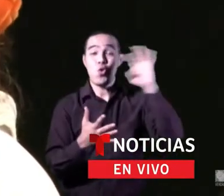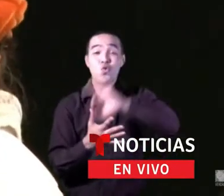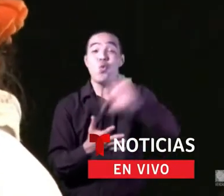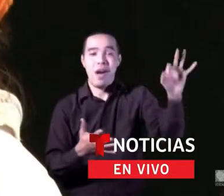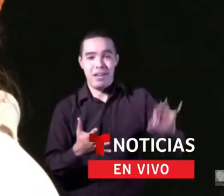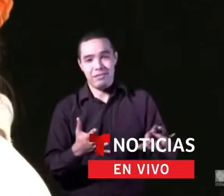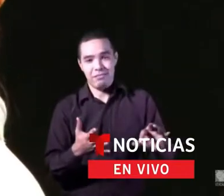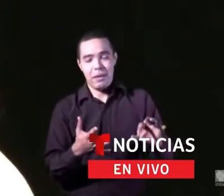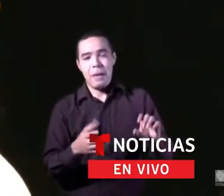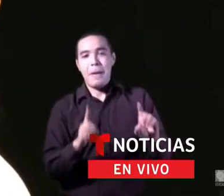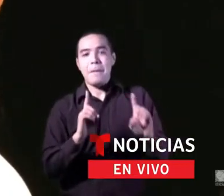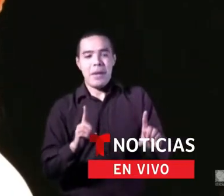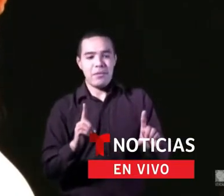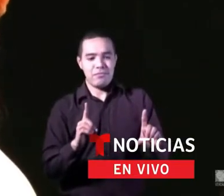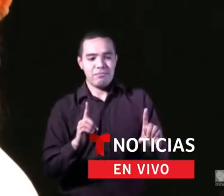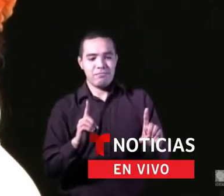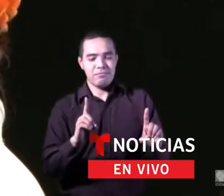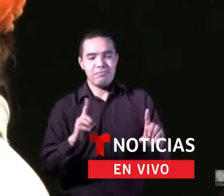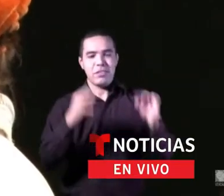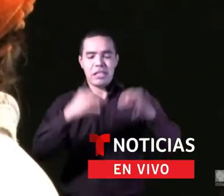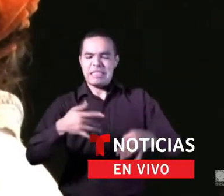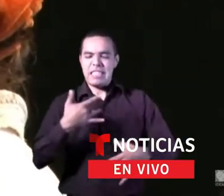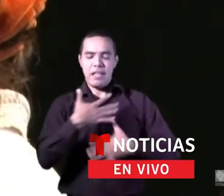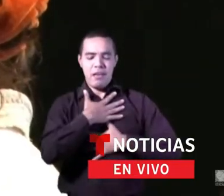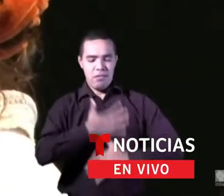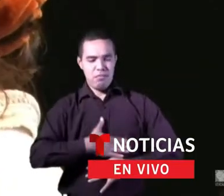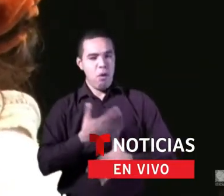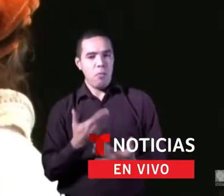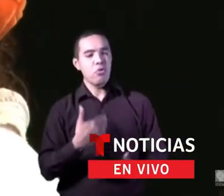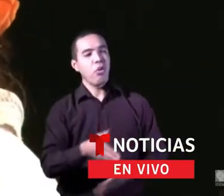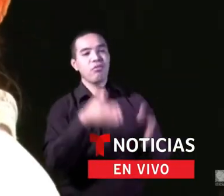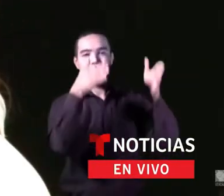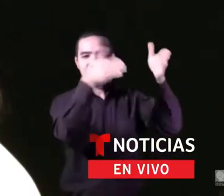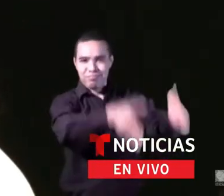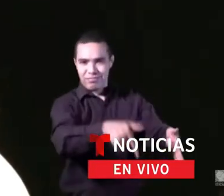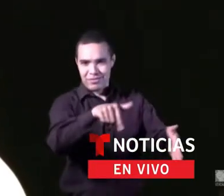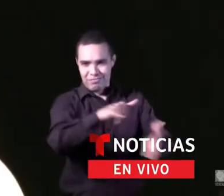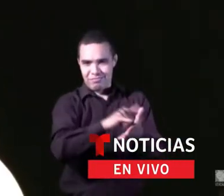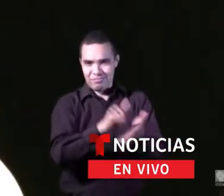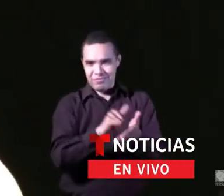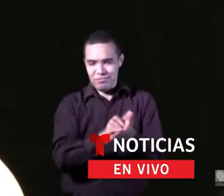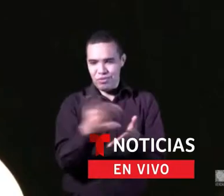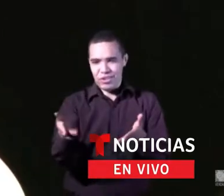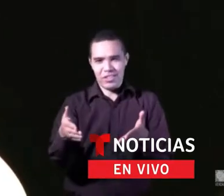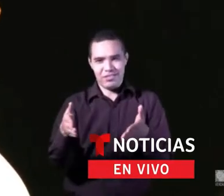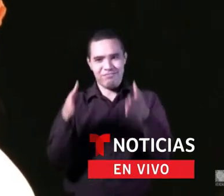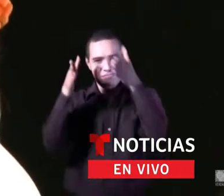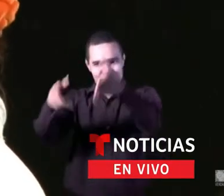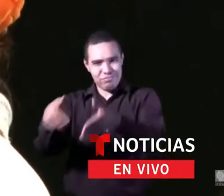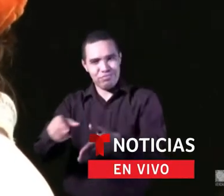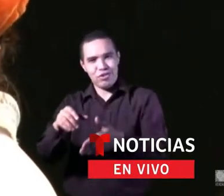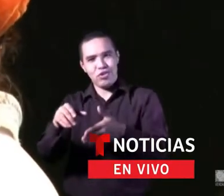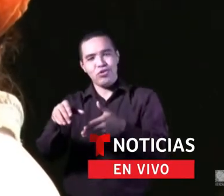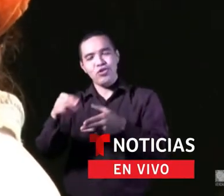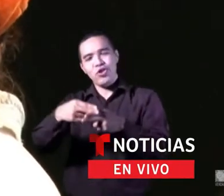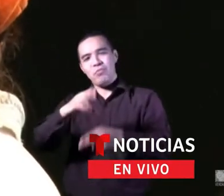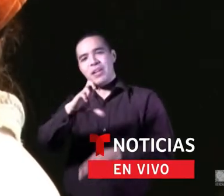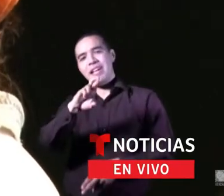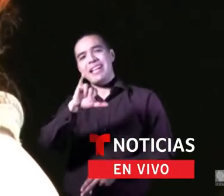de poder ir a la cripta aquí en cristo rey donde está enterrado